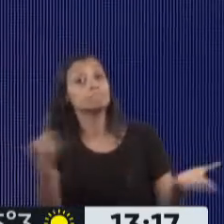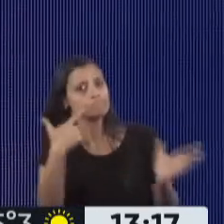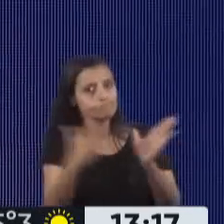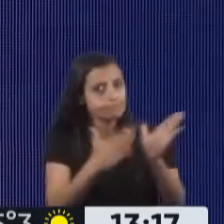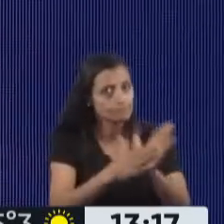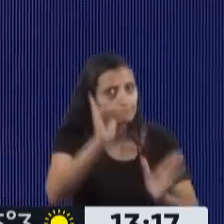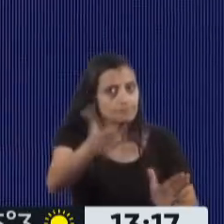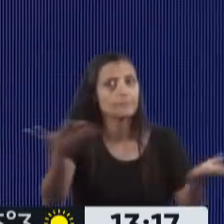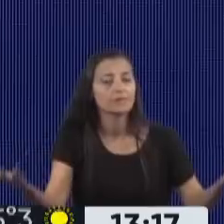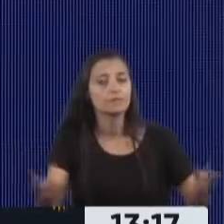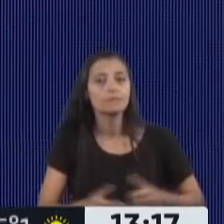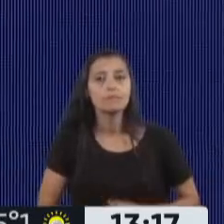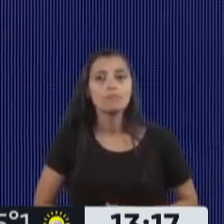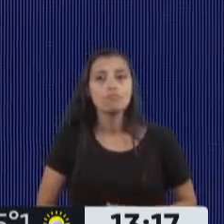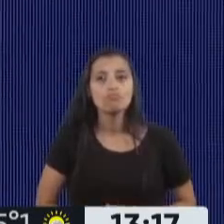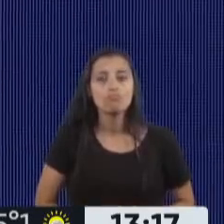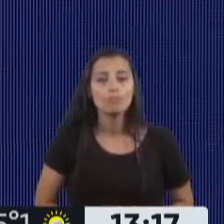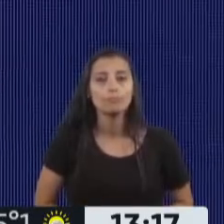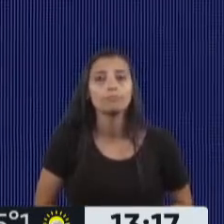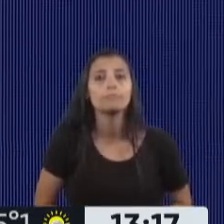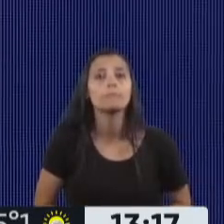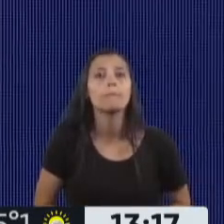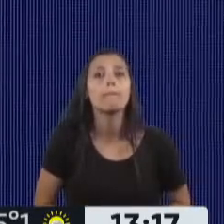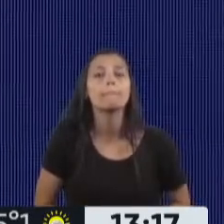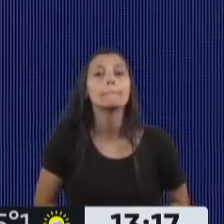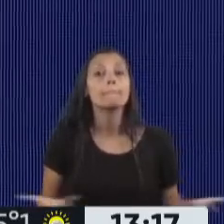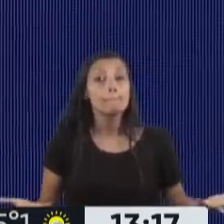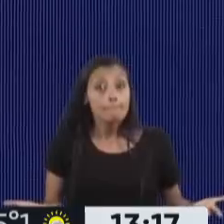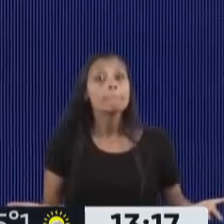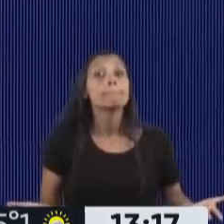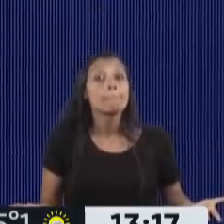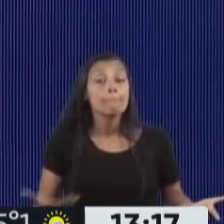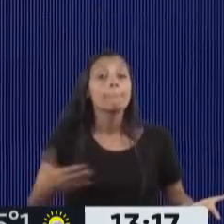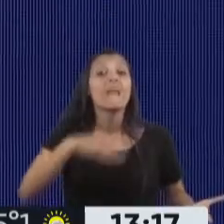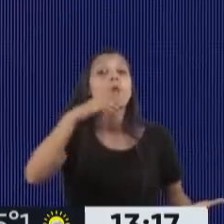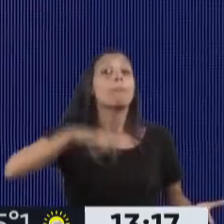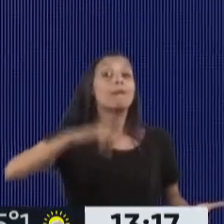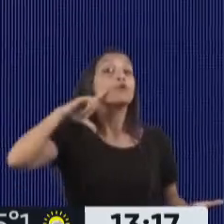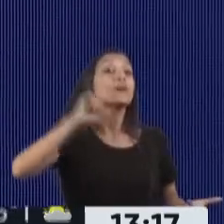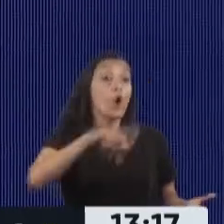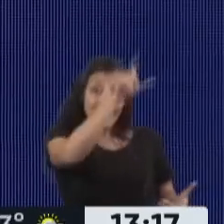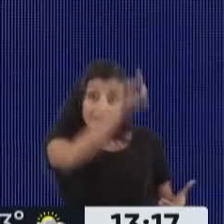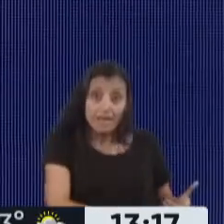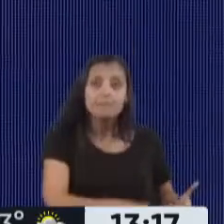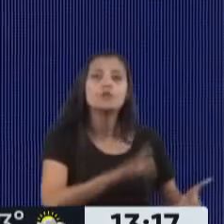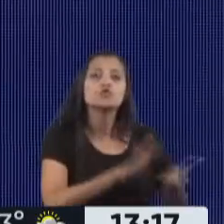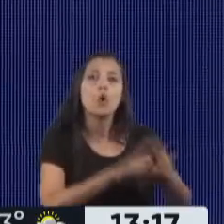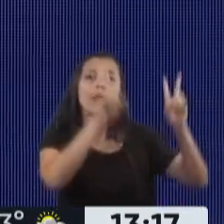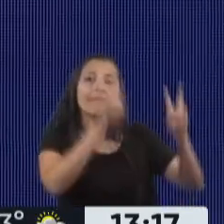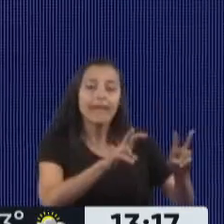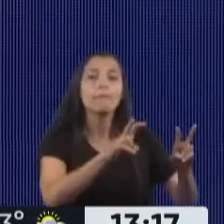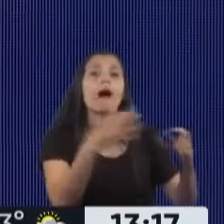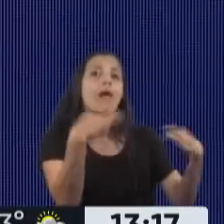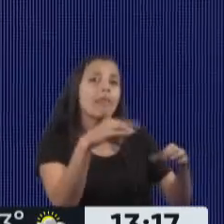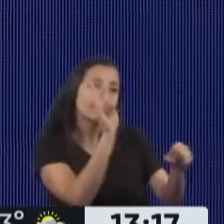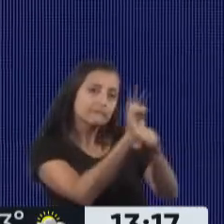de hecho, en las jornadas Juan Pablo Nicolini presentó un trabajo sobre, por ejemplo, de mantener